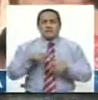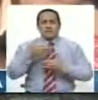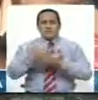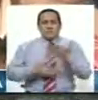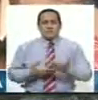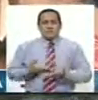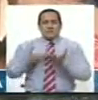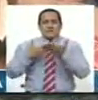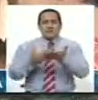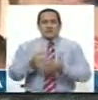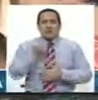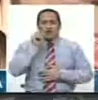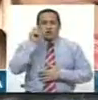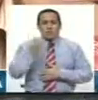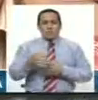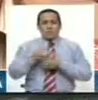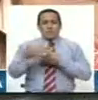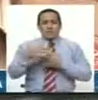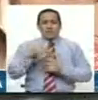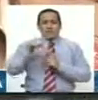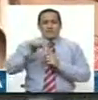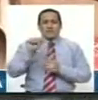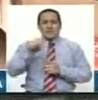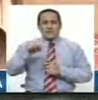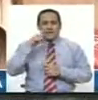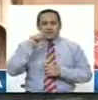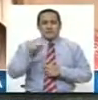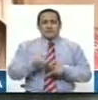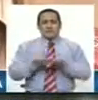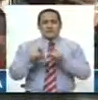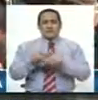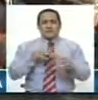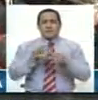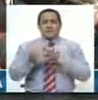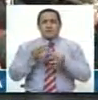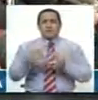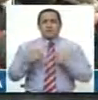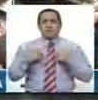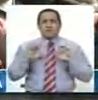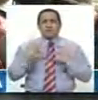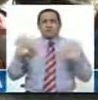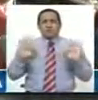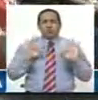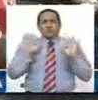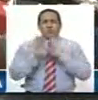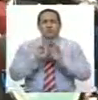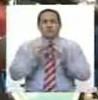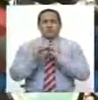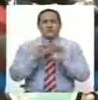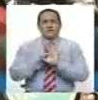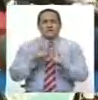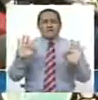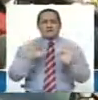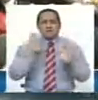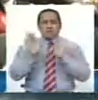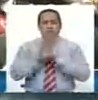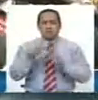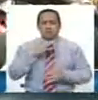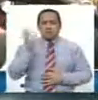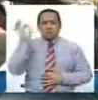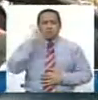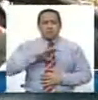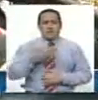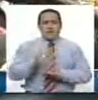que interpondría el candidato provincial Alberto Tapia en su contra, aclaró. Bueno, yo no me tengo que ratificar de nada porque en ningún